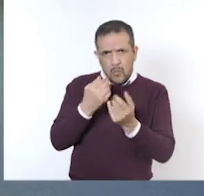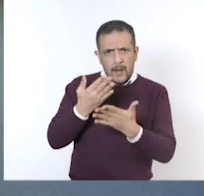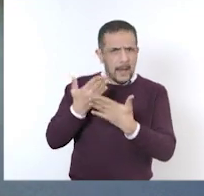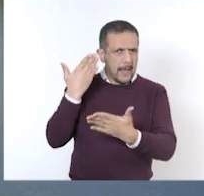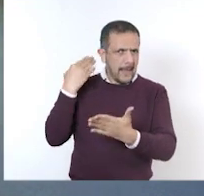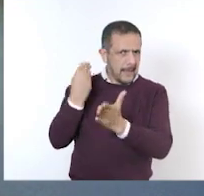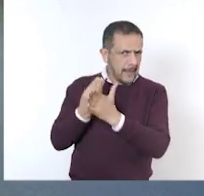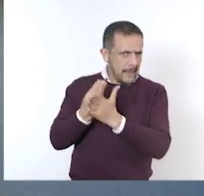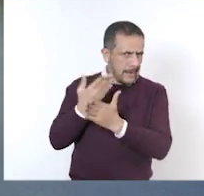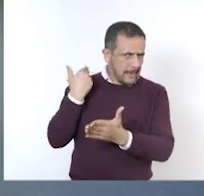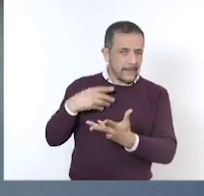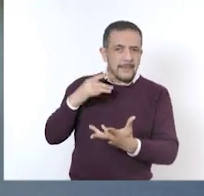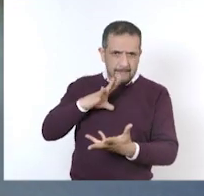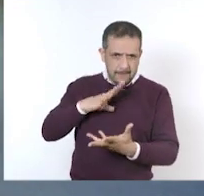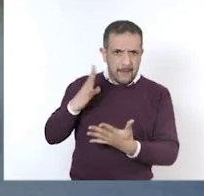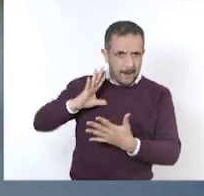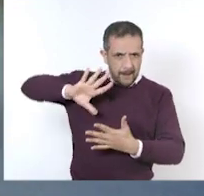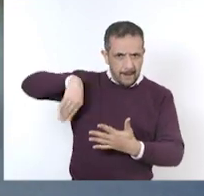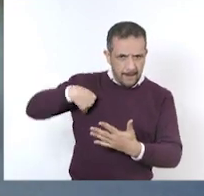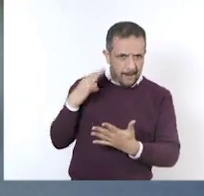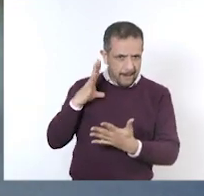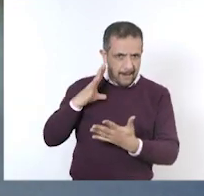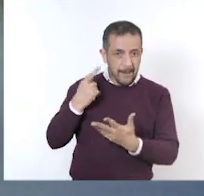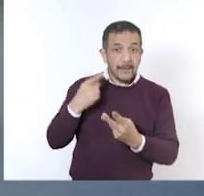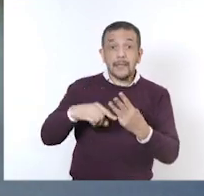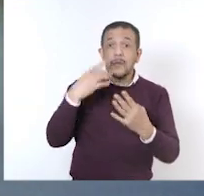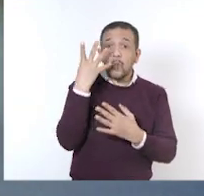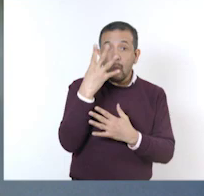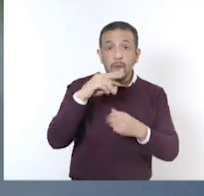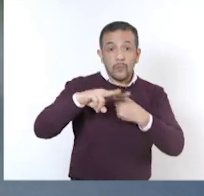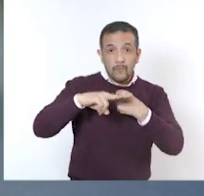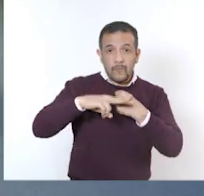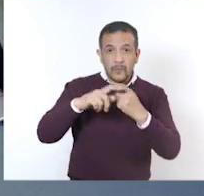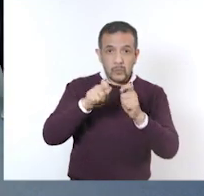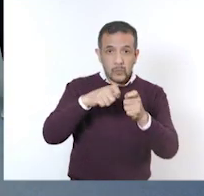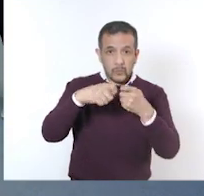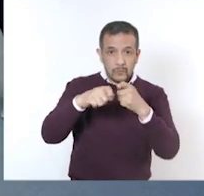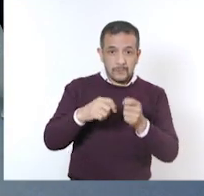alguna otra sesión. Uh-huh. Y por último, 4 vasos de plástico.